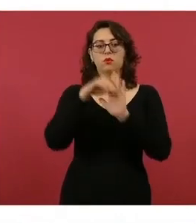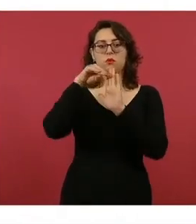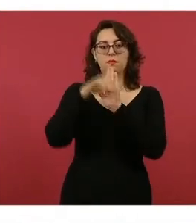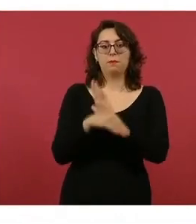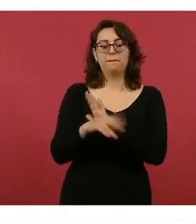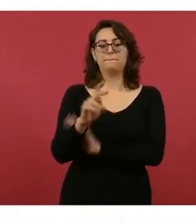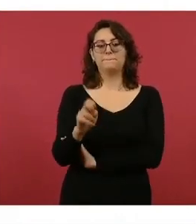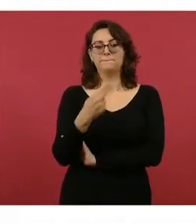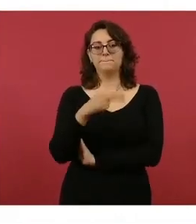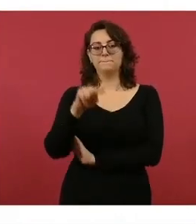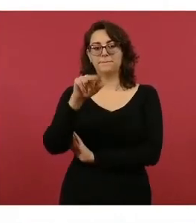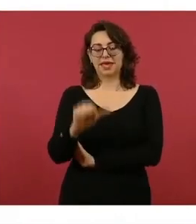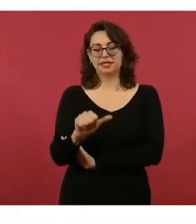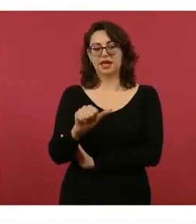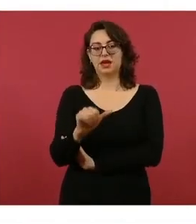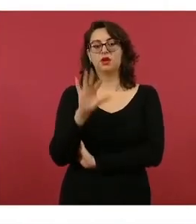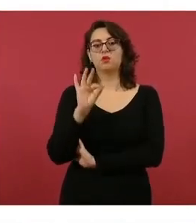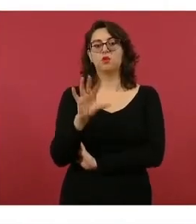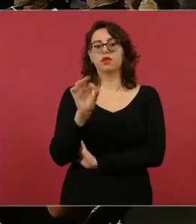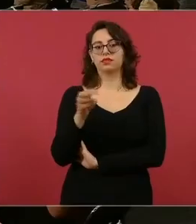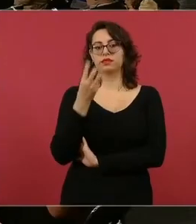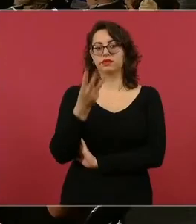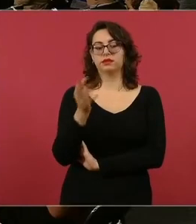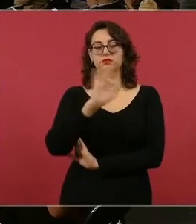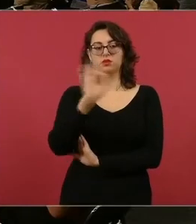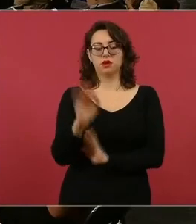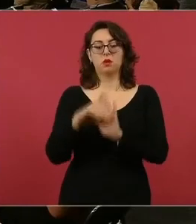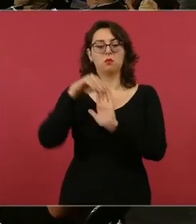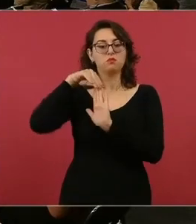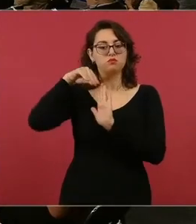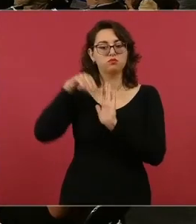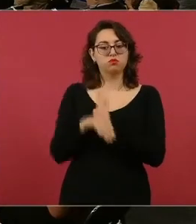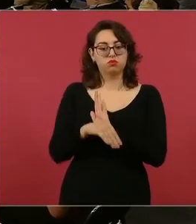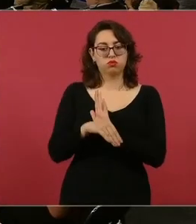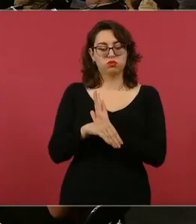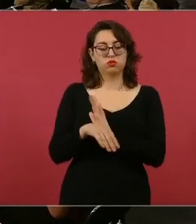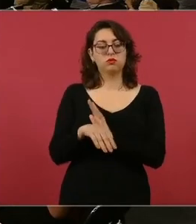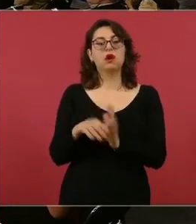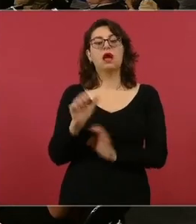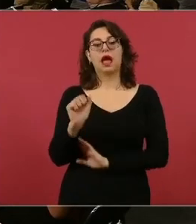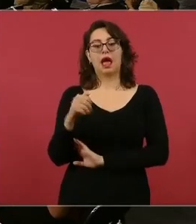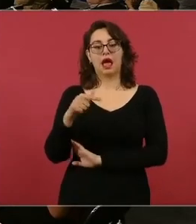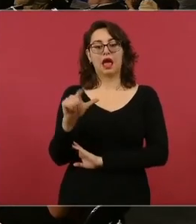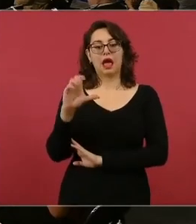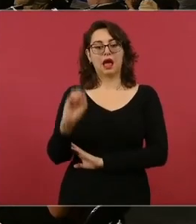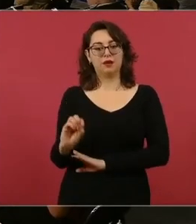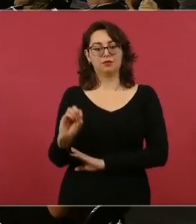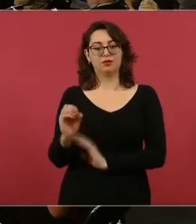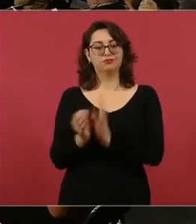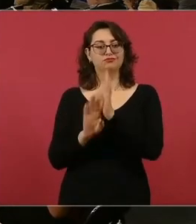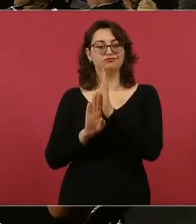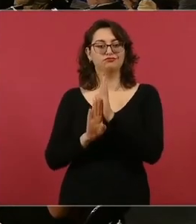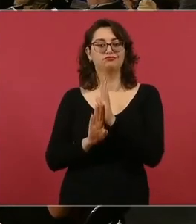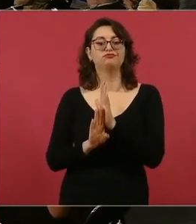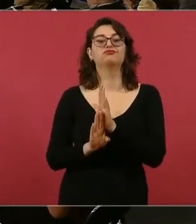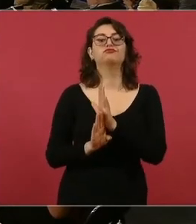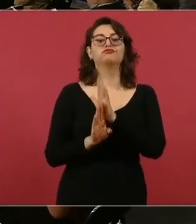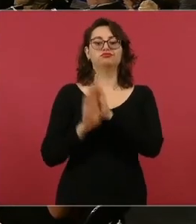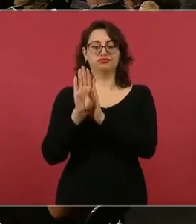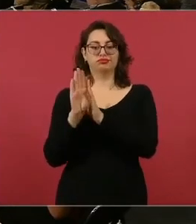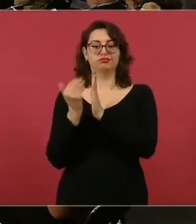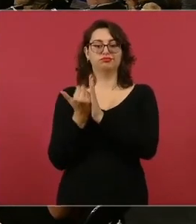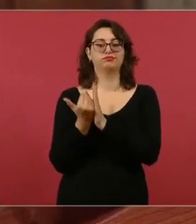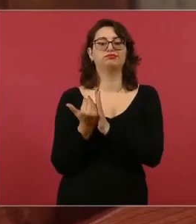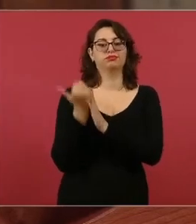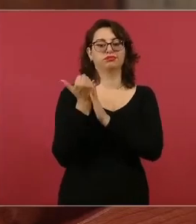nosotros hemos recuperado la fortaleza del peso